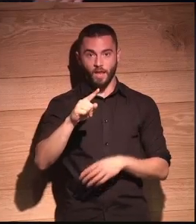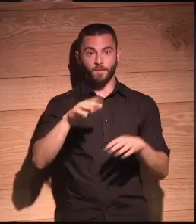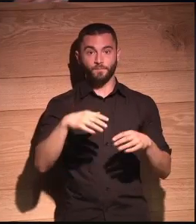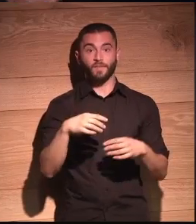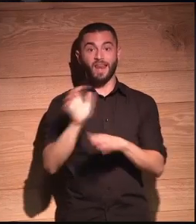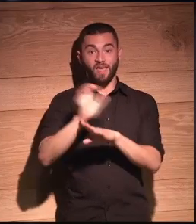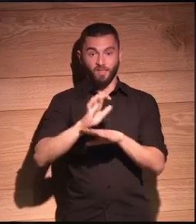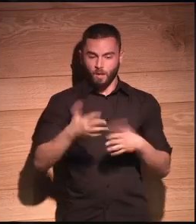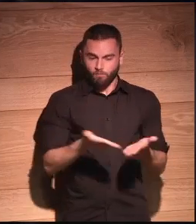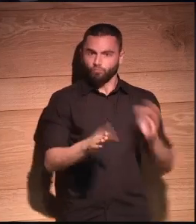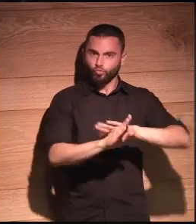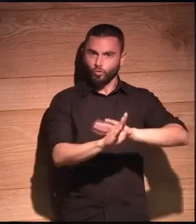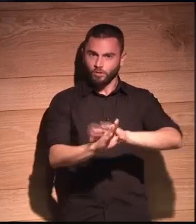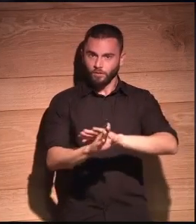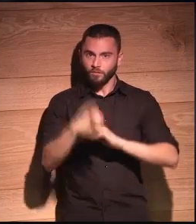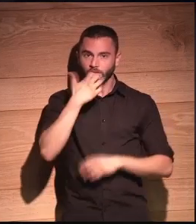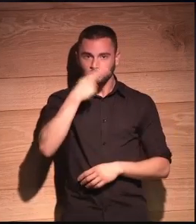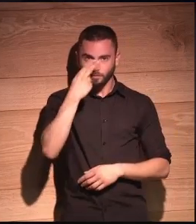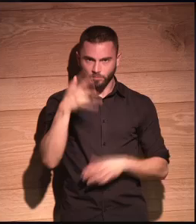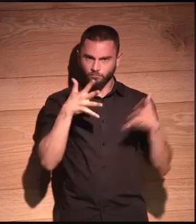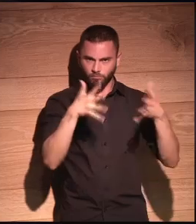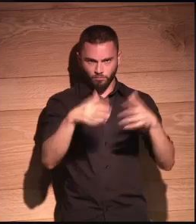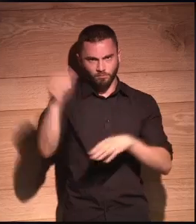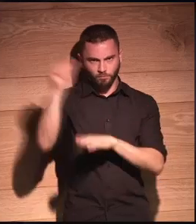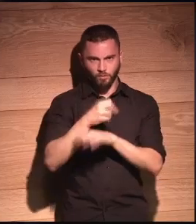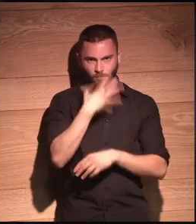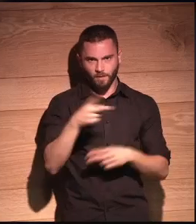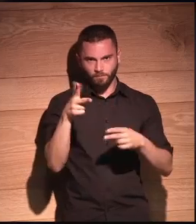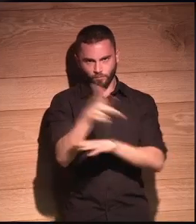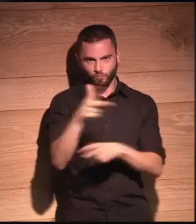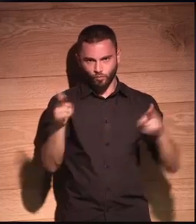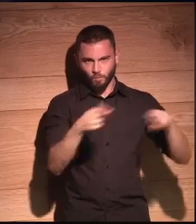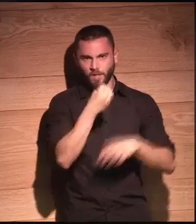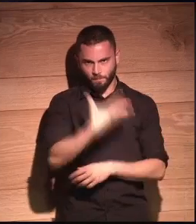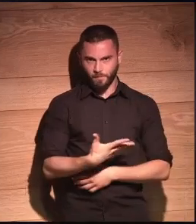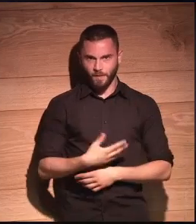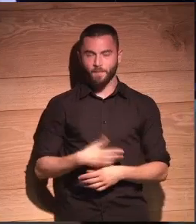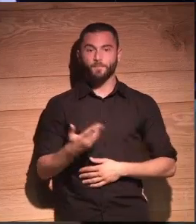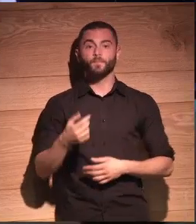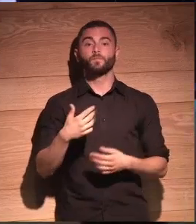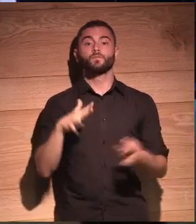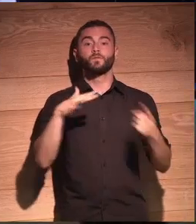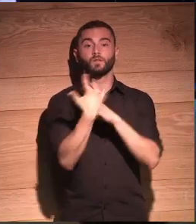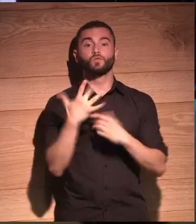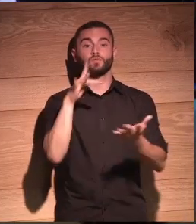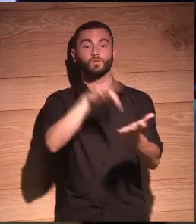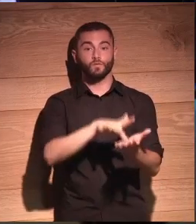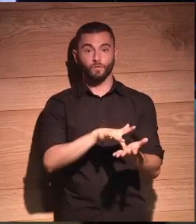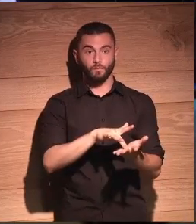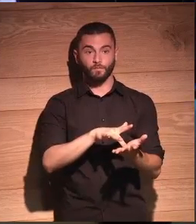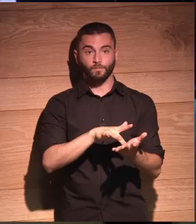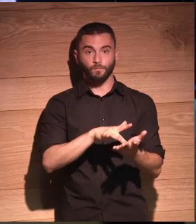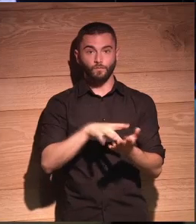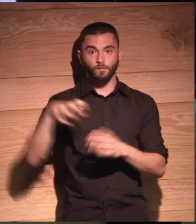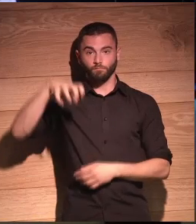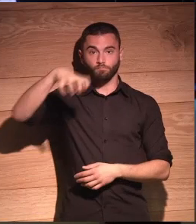si os interesa. Yo me uno a la recomendación, es muy buena película, muy buen documental. Hay un momento en el que llegan ya